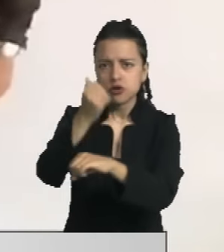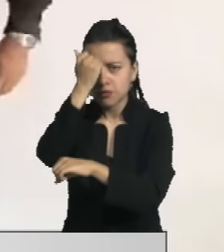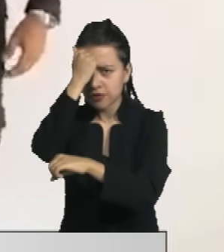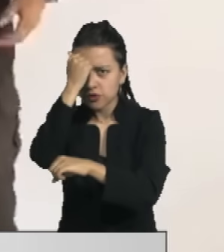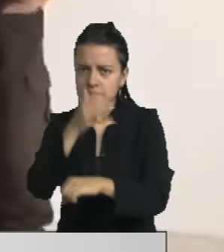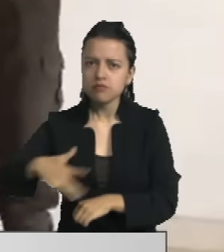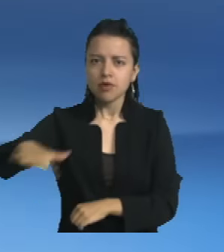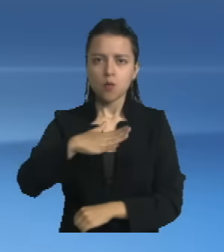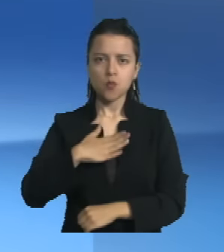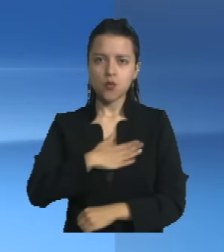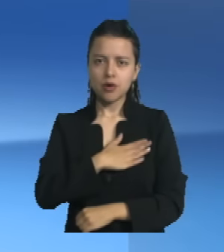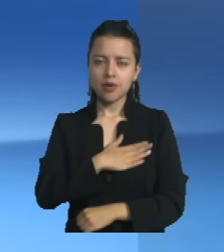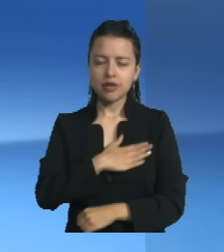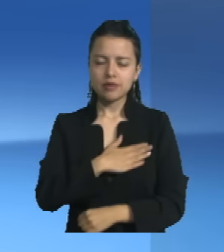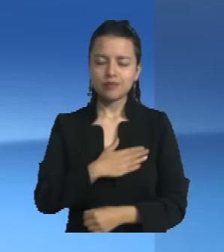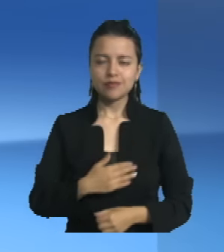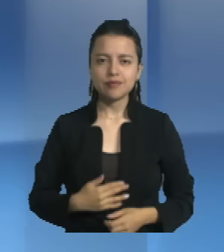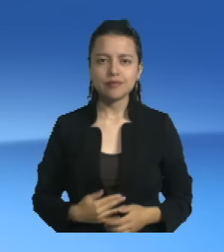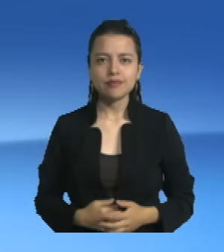ya